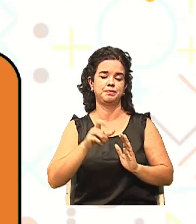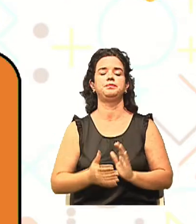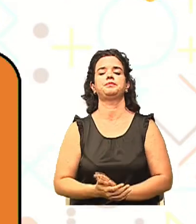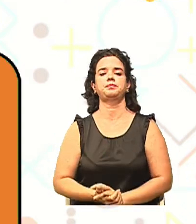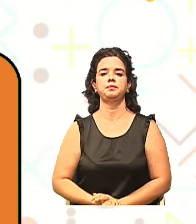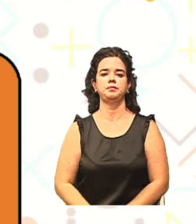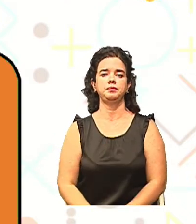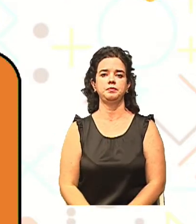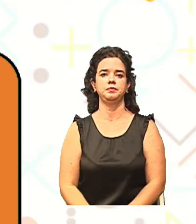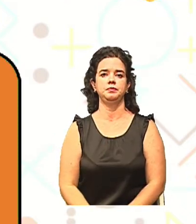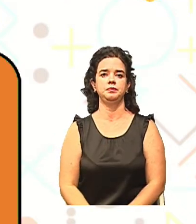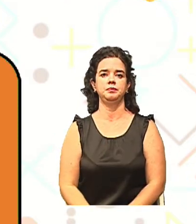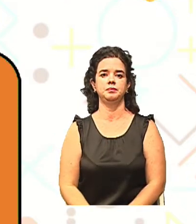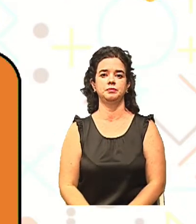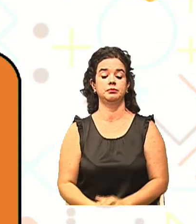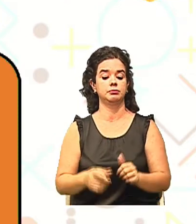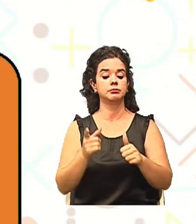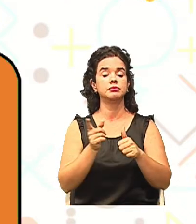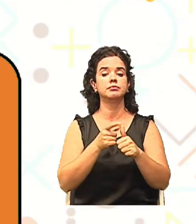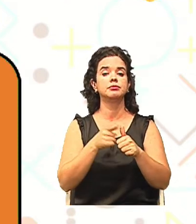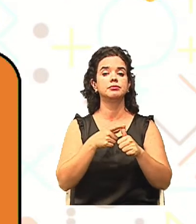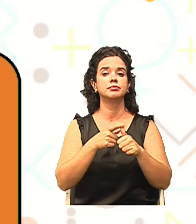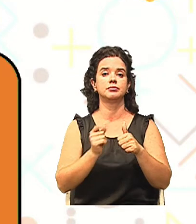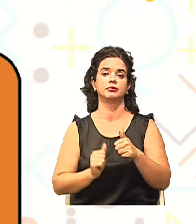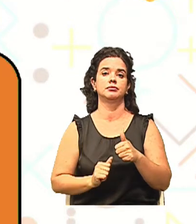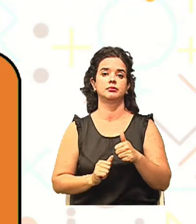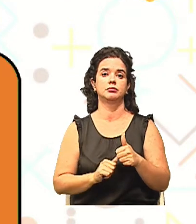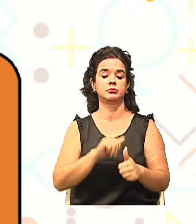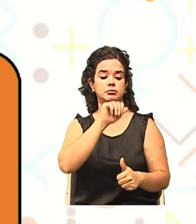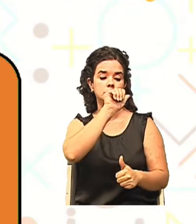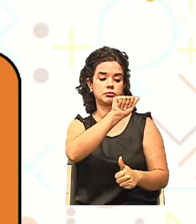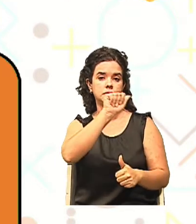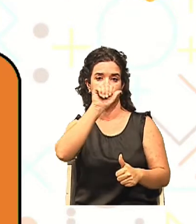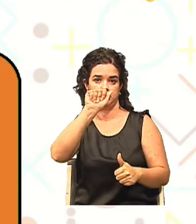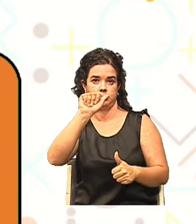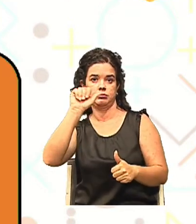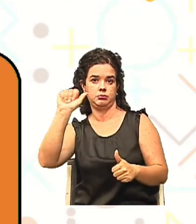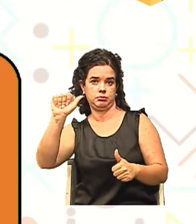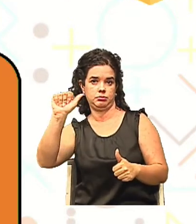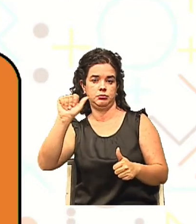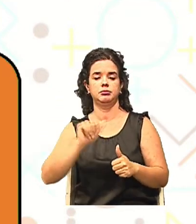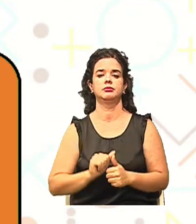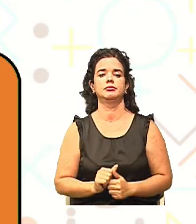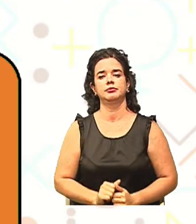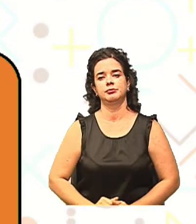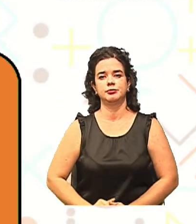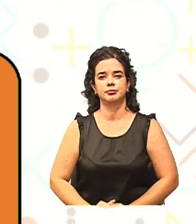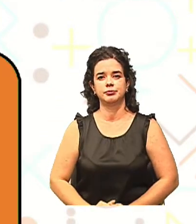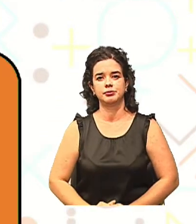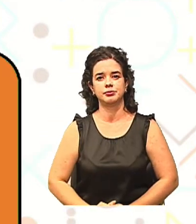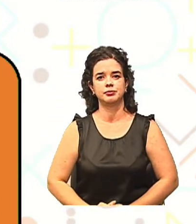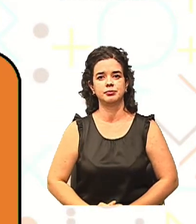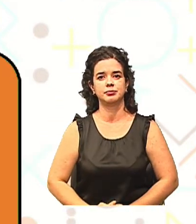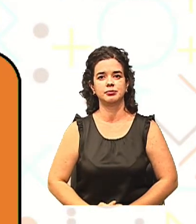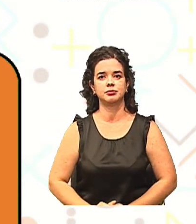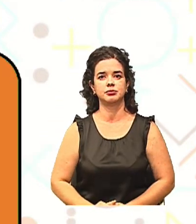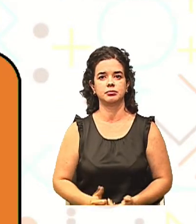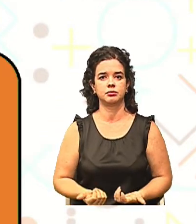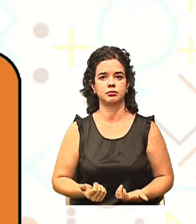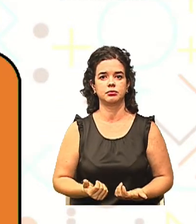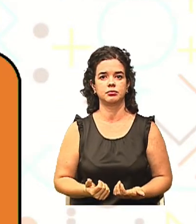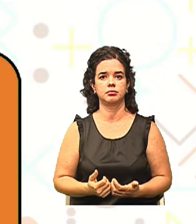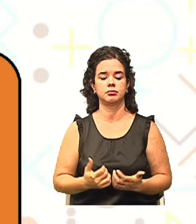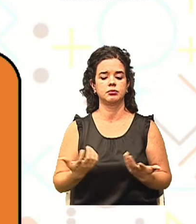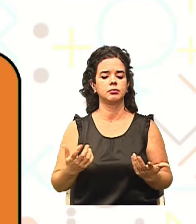triángulos. El primer criterio, ángulo, ángulo, ángulo. Si se